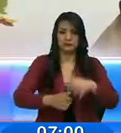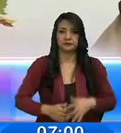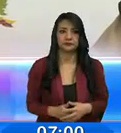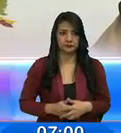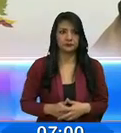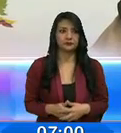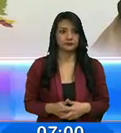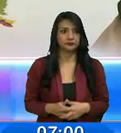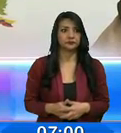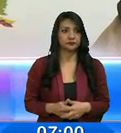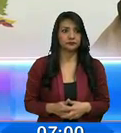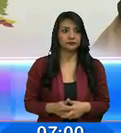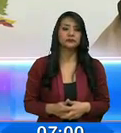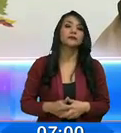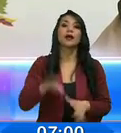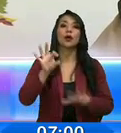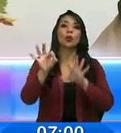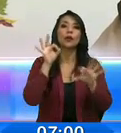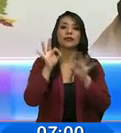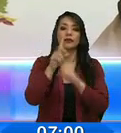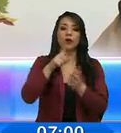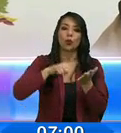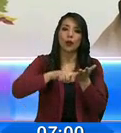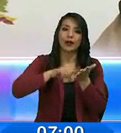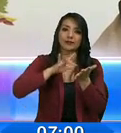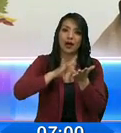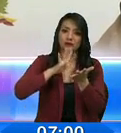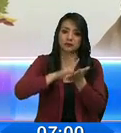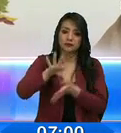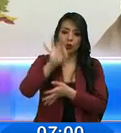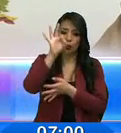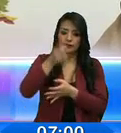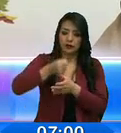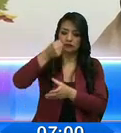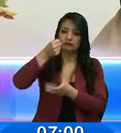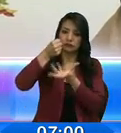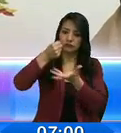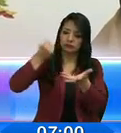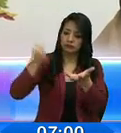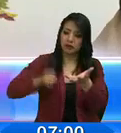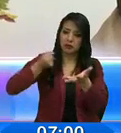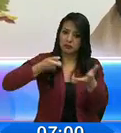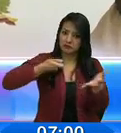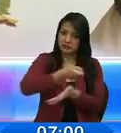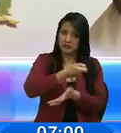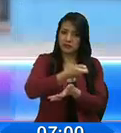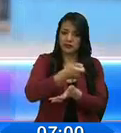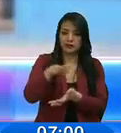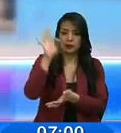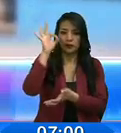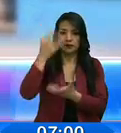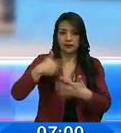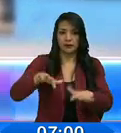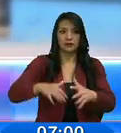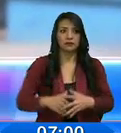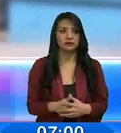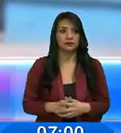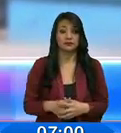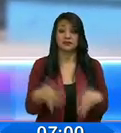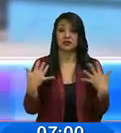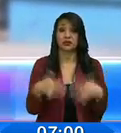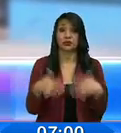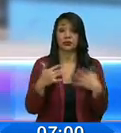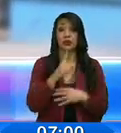Se han encontrado las huellas y el arma con el que se produjo el homicidio. Al Chucky le cantaron